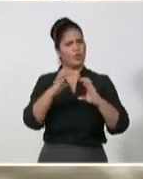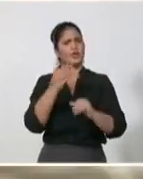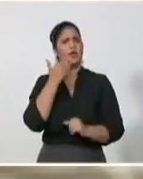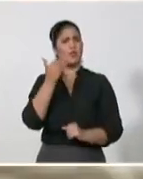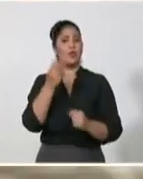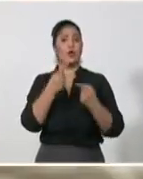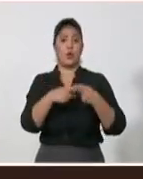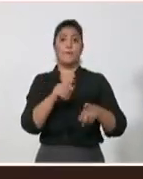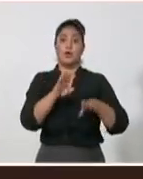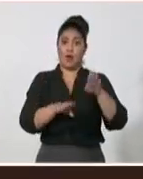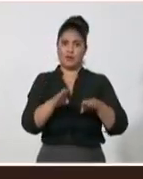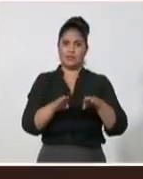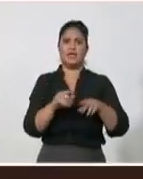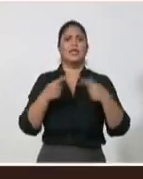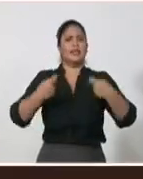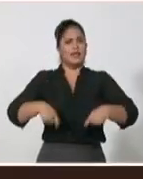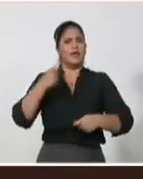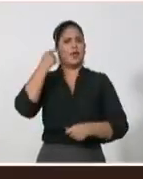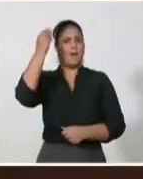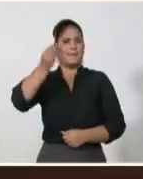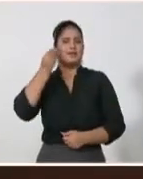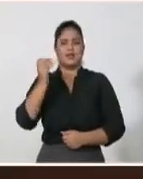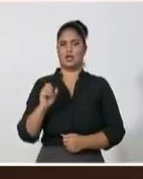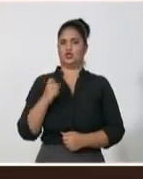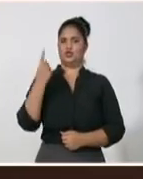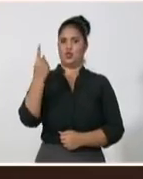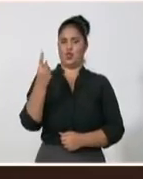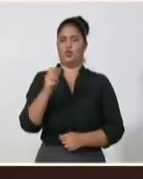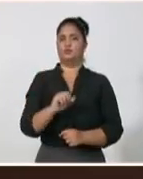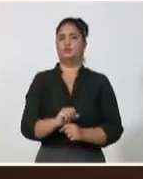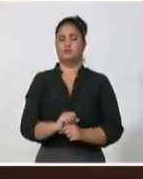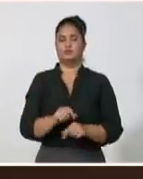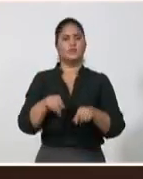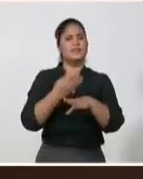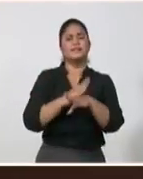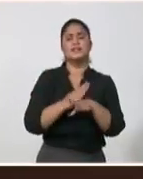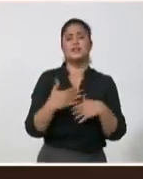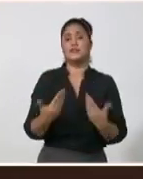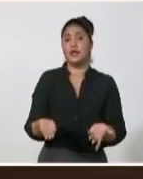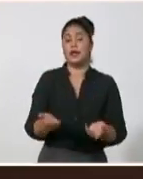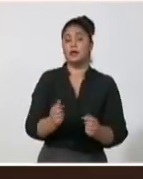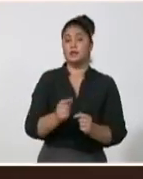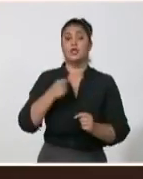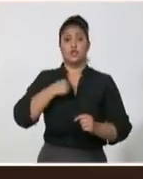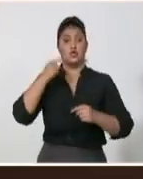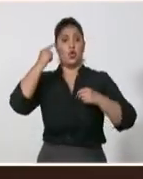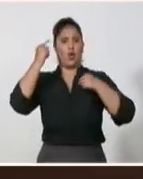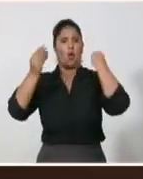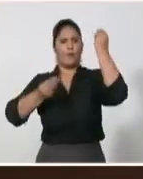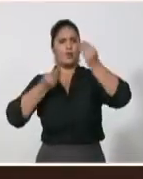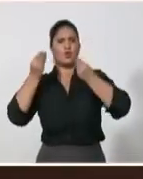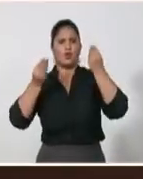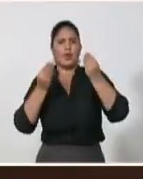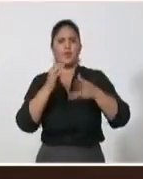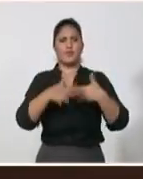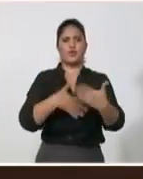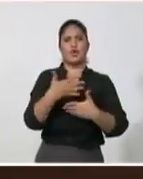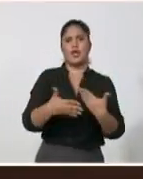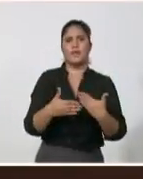que tener inquietud revolucionaria como cualidad. A que yo le llamo inquietud revolucionaria. A que me preocupen los problemas de la revolución,